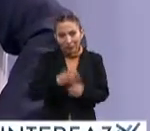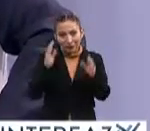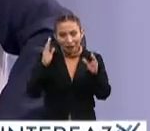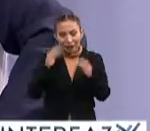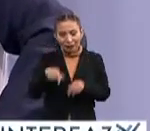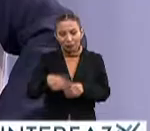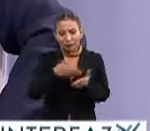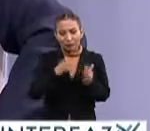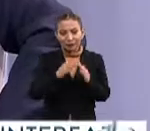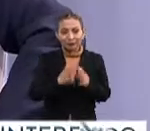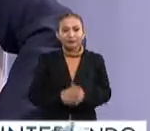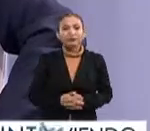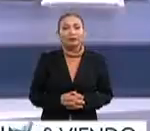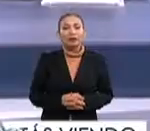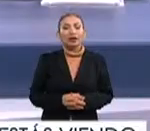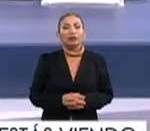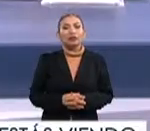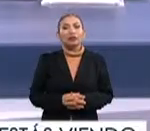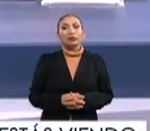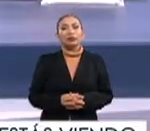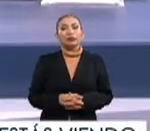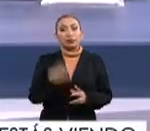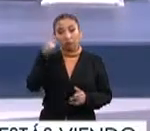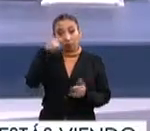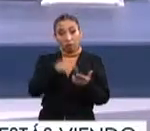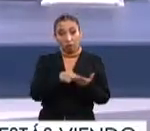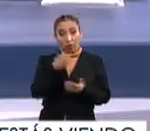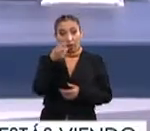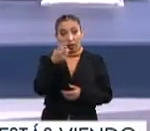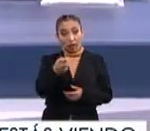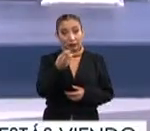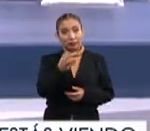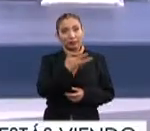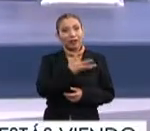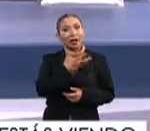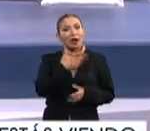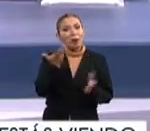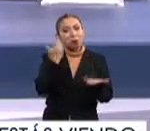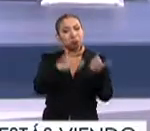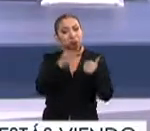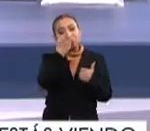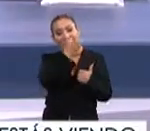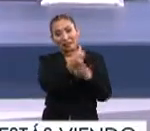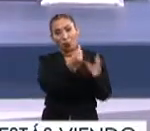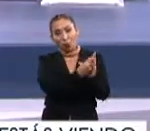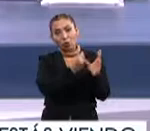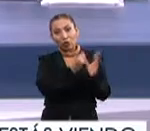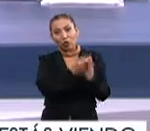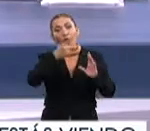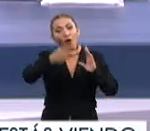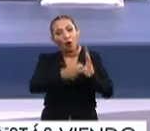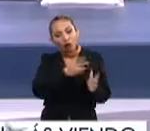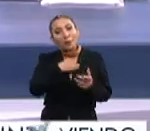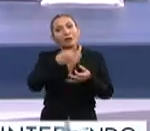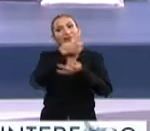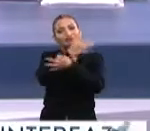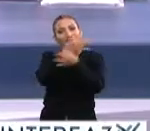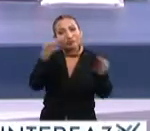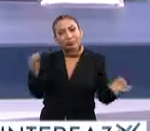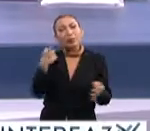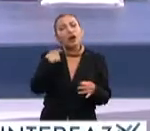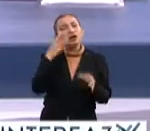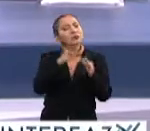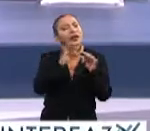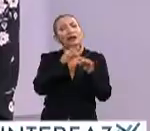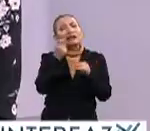al contrario, esta es tu casa. No, pues es, yo creo que tiene que ver con el éxito de este curso que se vuelva a lanzar, pero platícanos